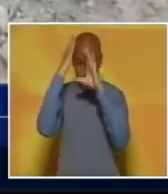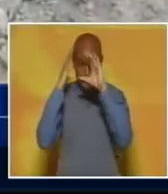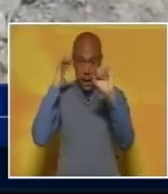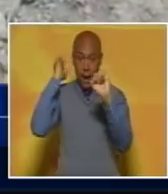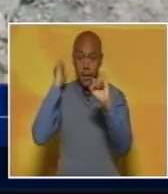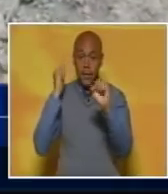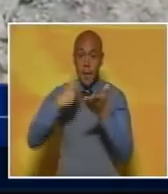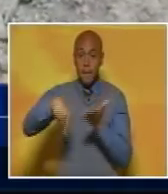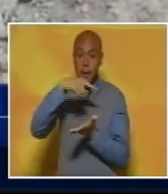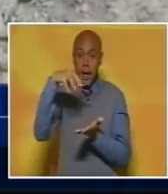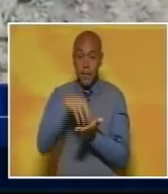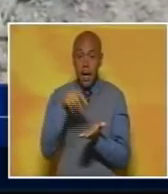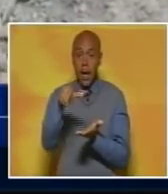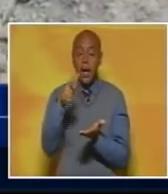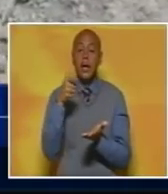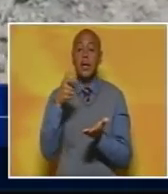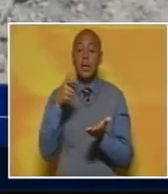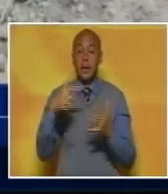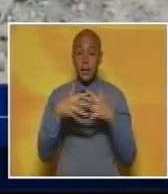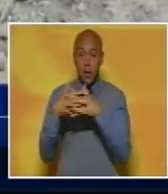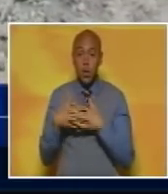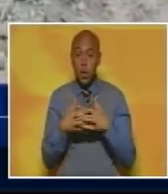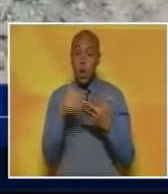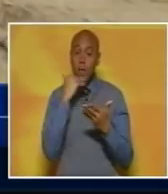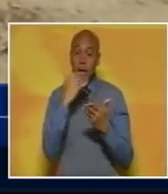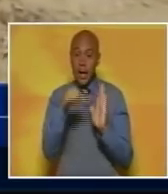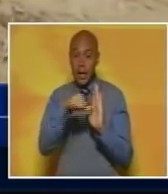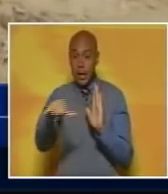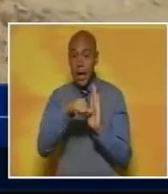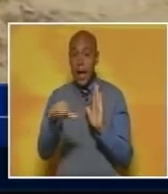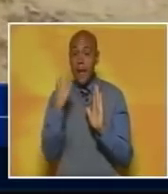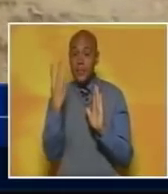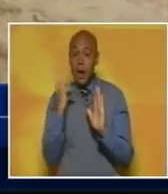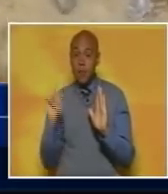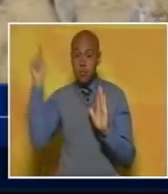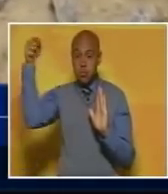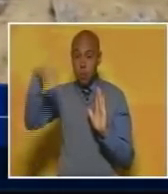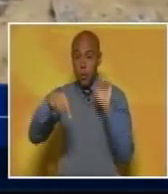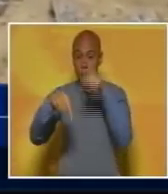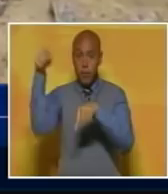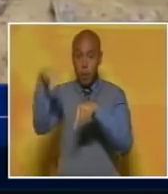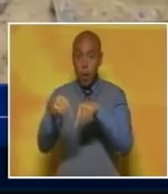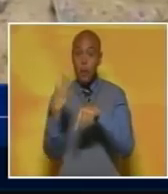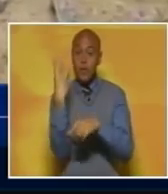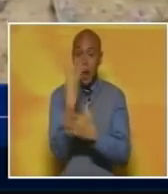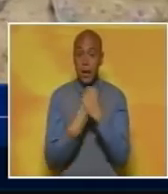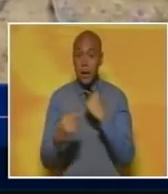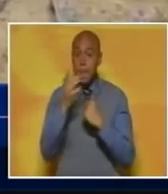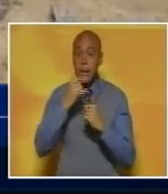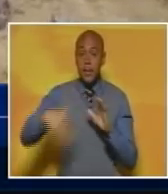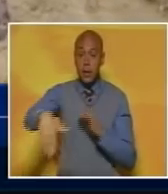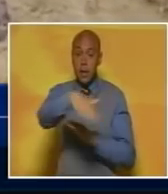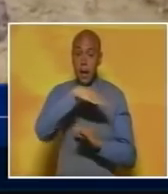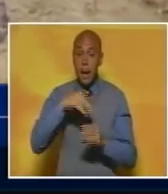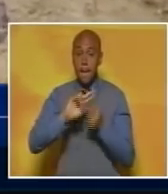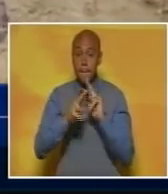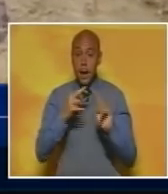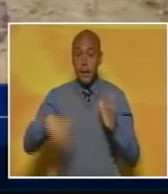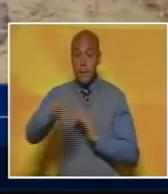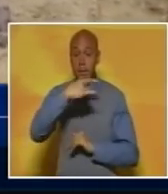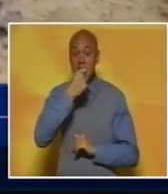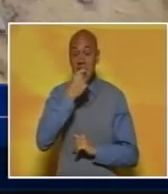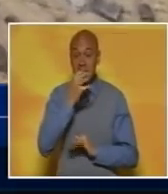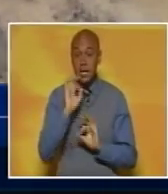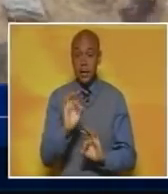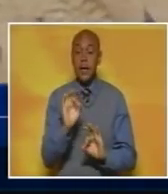en cuyas cercanías impactaron anoche 3 proyectiles en uno de los numerosos ataques de este tipo contra la llamada Zona Verde. Este último hecho